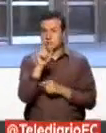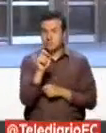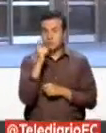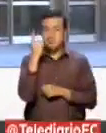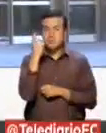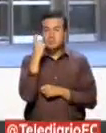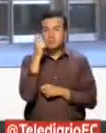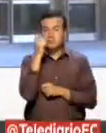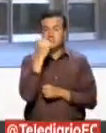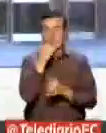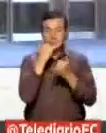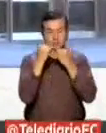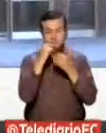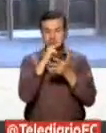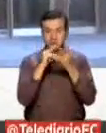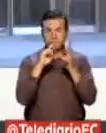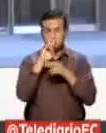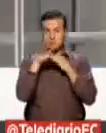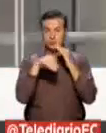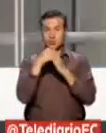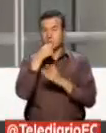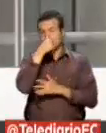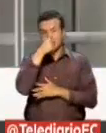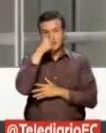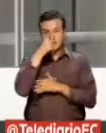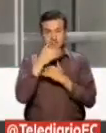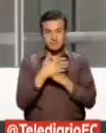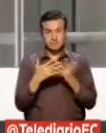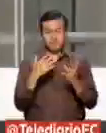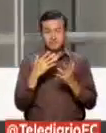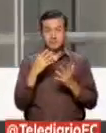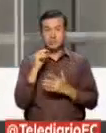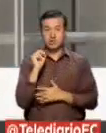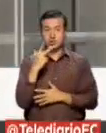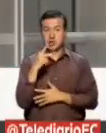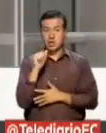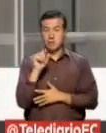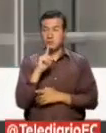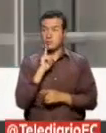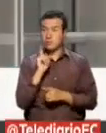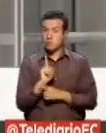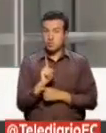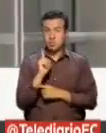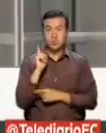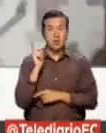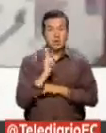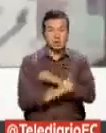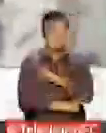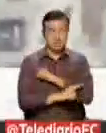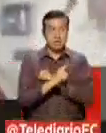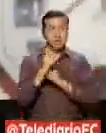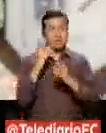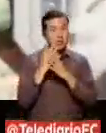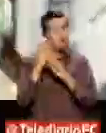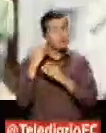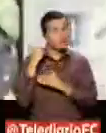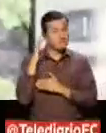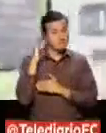de 11 delitos, todos vinculados al narcotráfico. El capo se enfrenta a una condena de por vida tras las rejas.